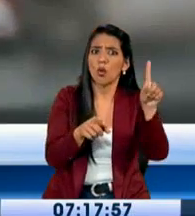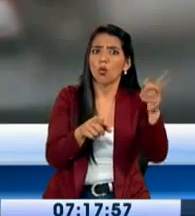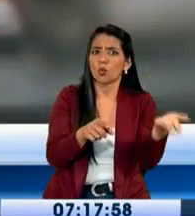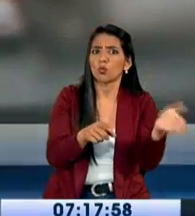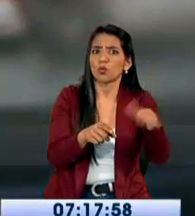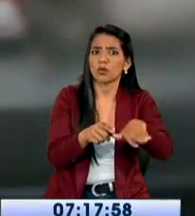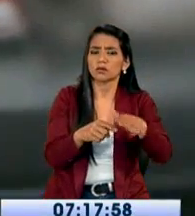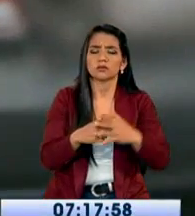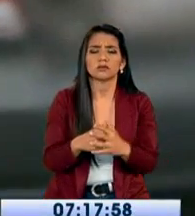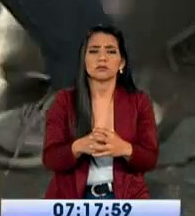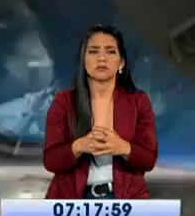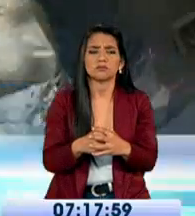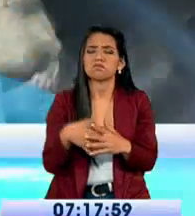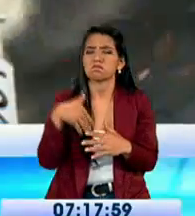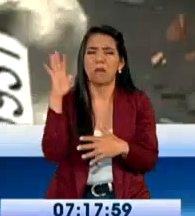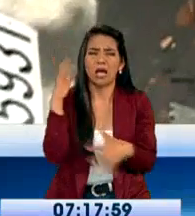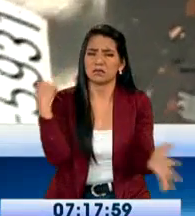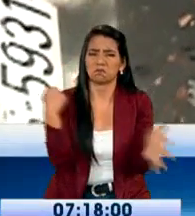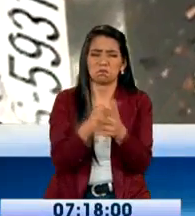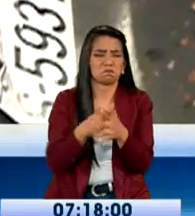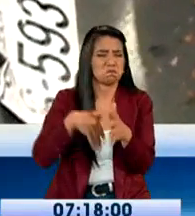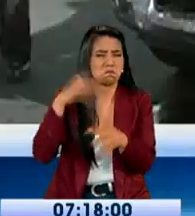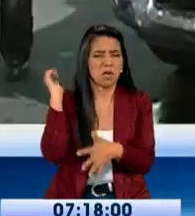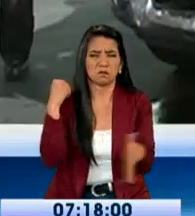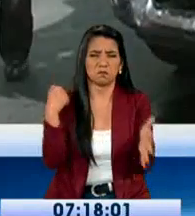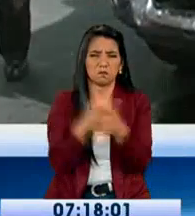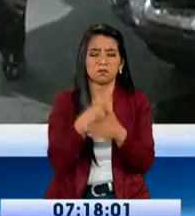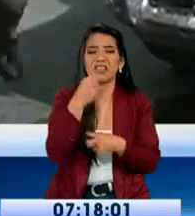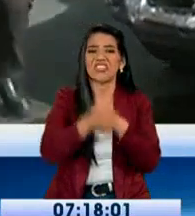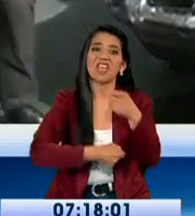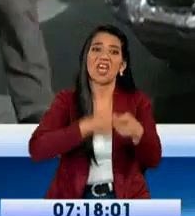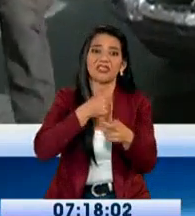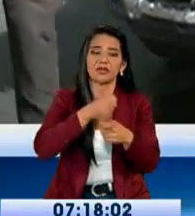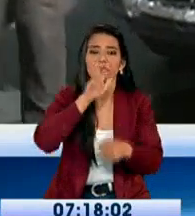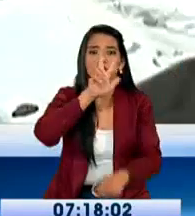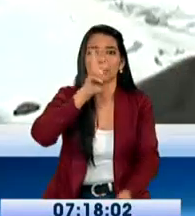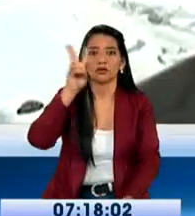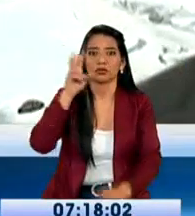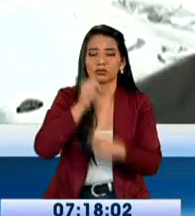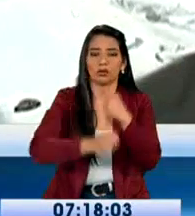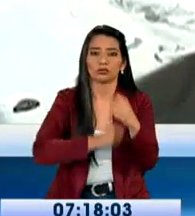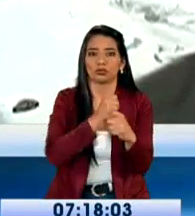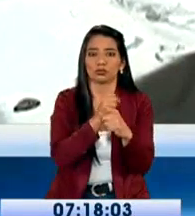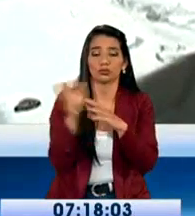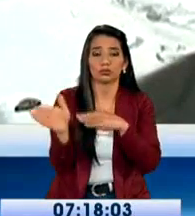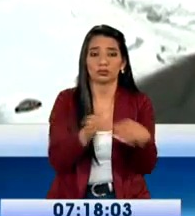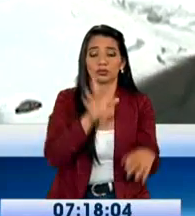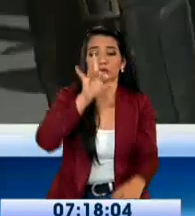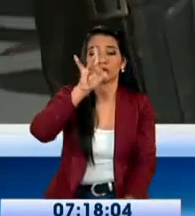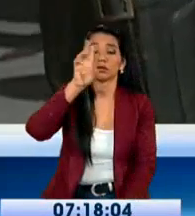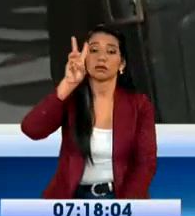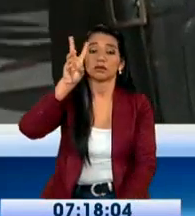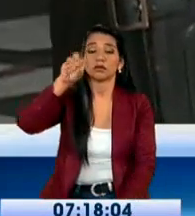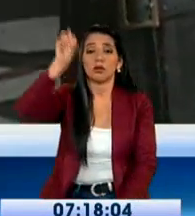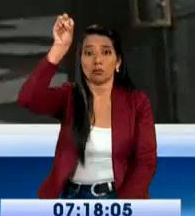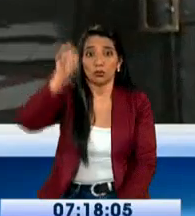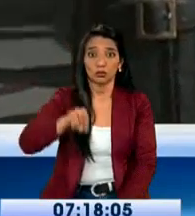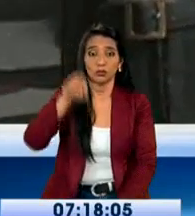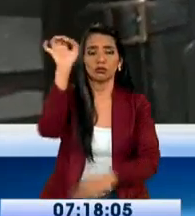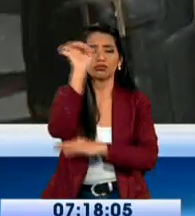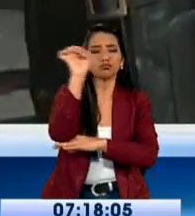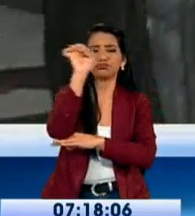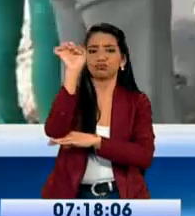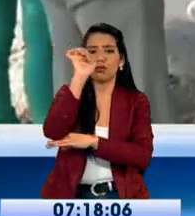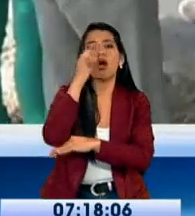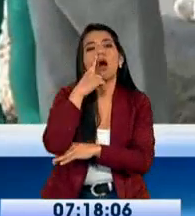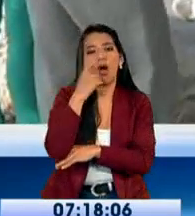edad promedio en que más se accidentan los quiteños son los 32 años. El 86% de los conductores siniestrados son hombres